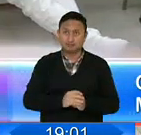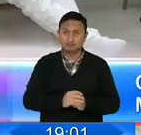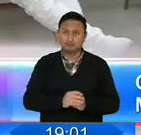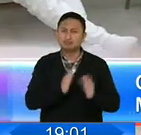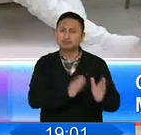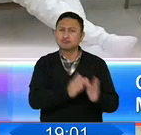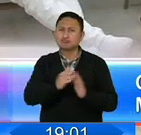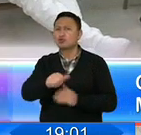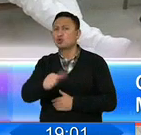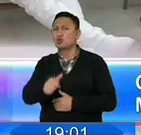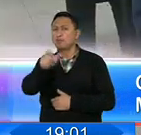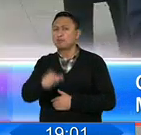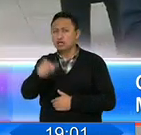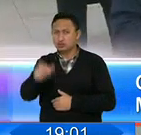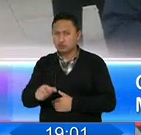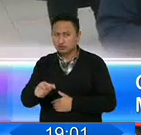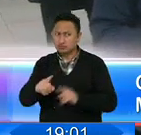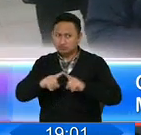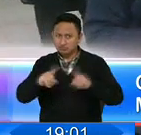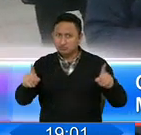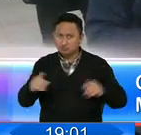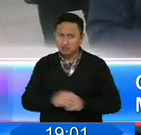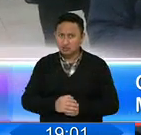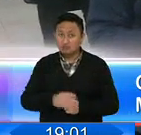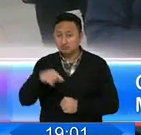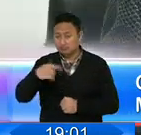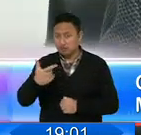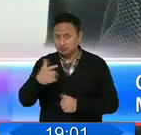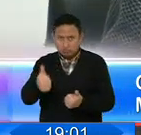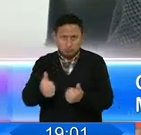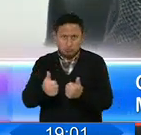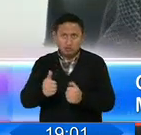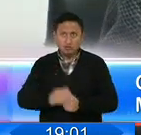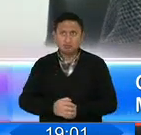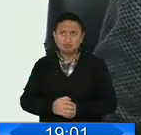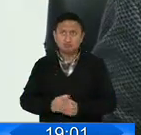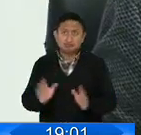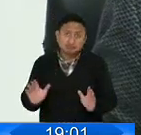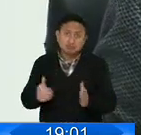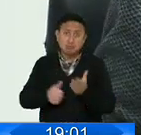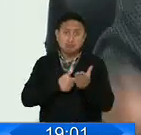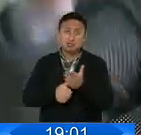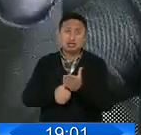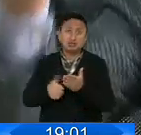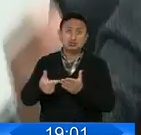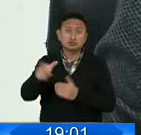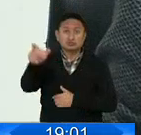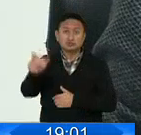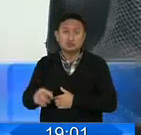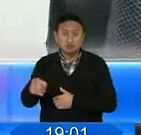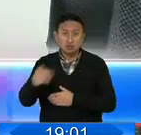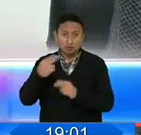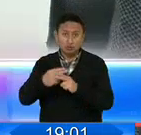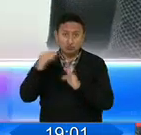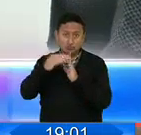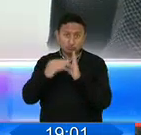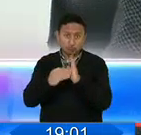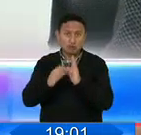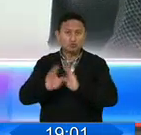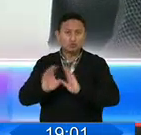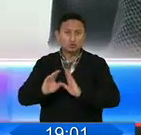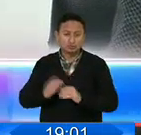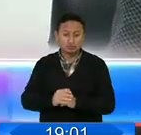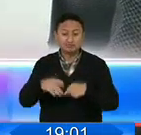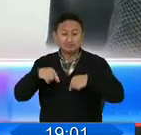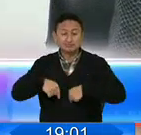a otras personas fuera de estos grupos sería legítima. Primero que el ministro Ceballos no es que él elaboró la lista, había una mesa